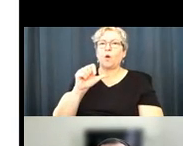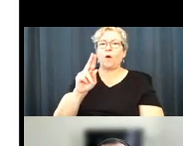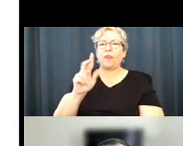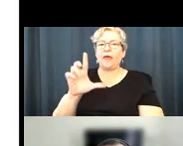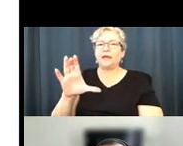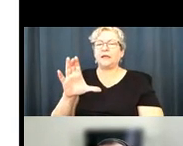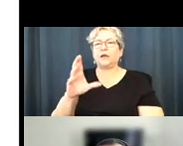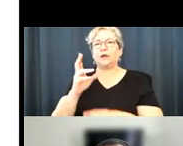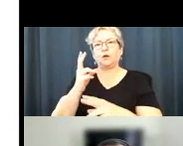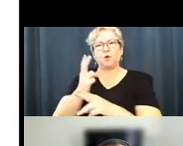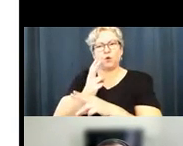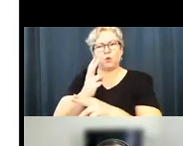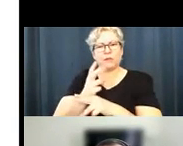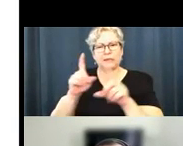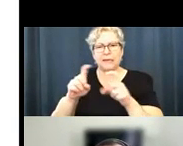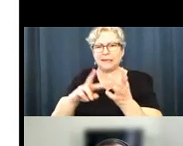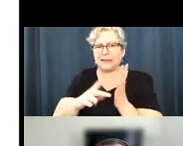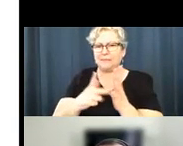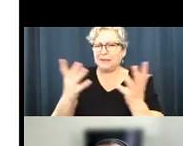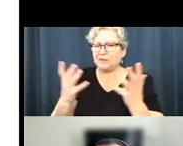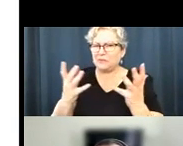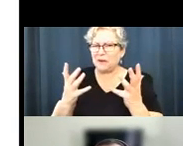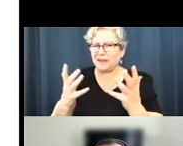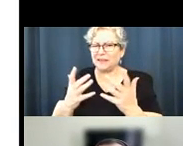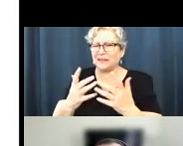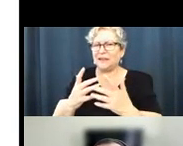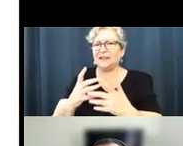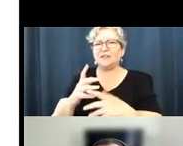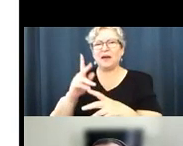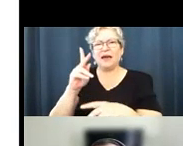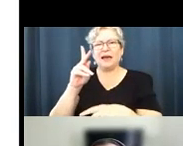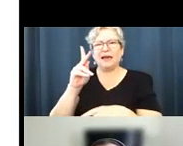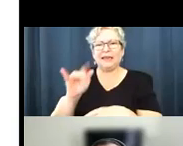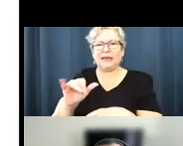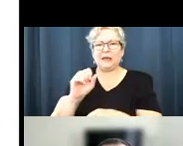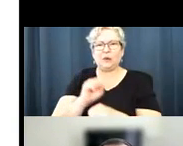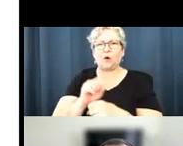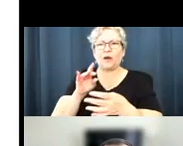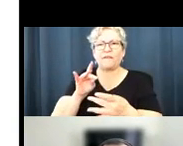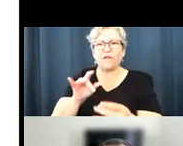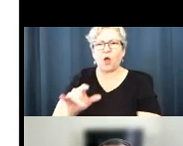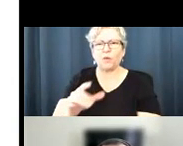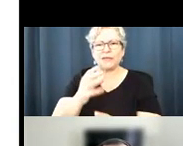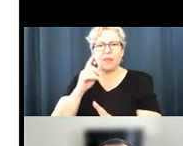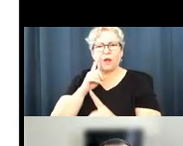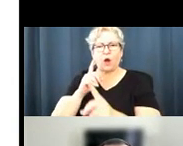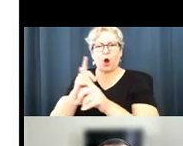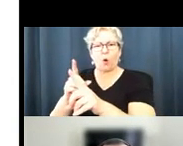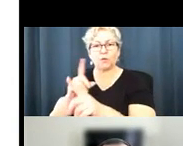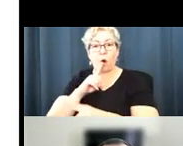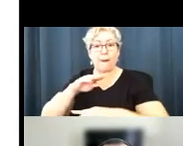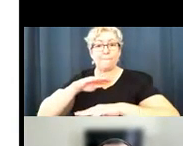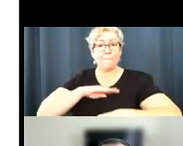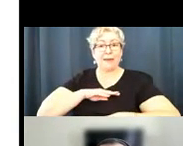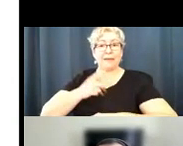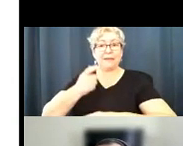sobre hacer las pruebas del usuario auténtico, cómo integrarlo y asegurarnos que las